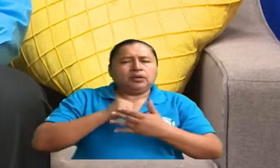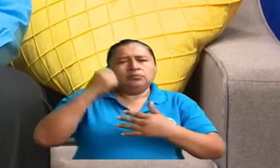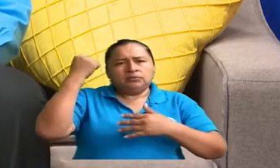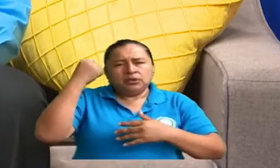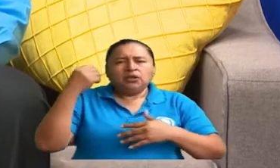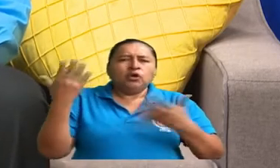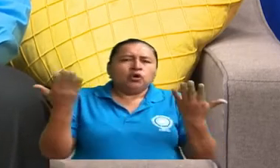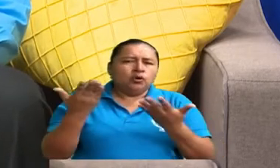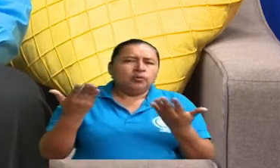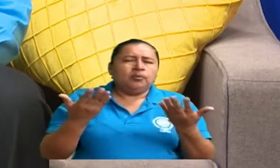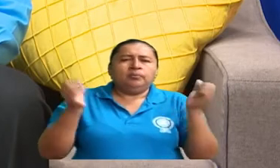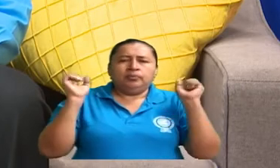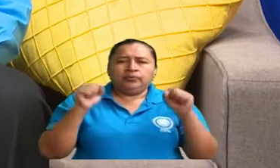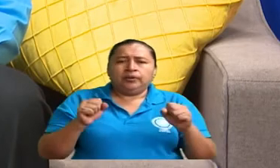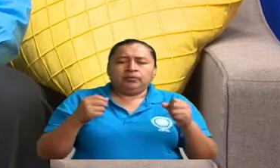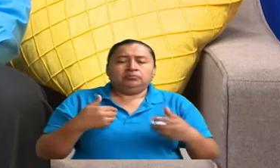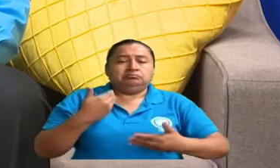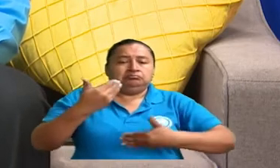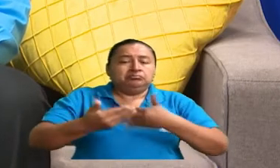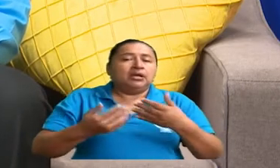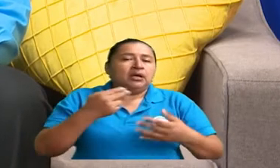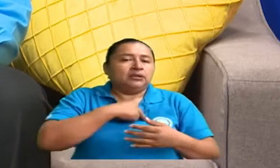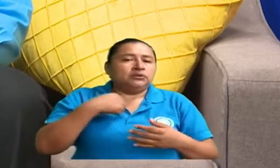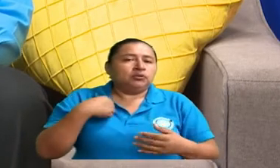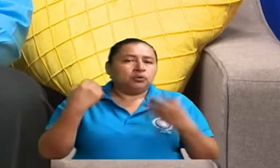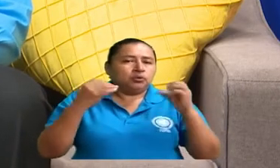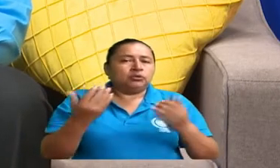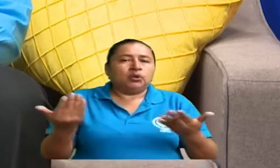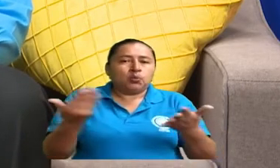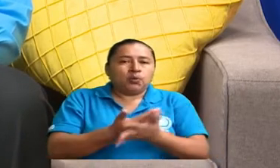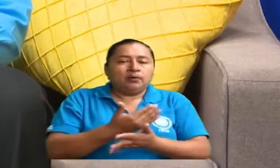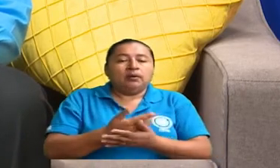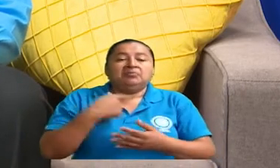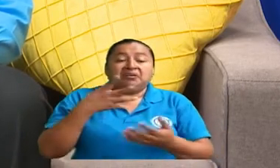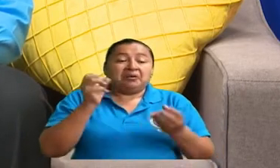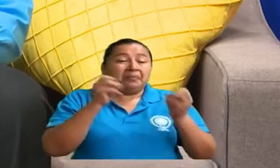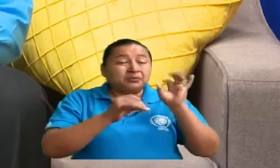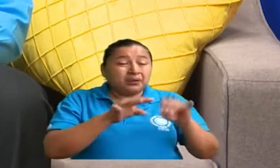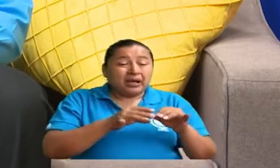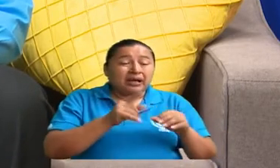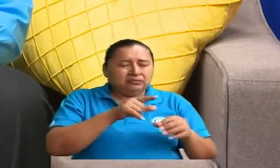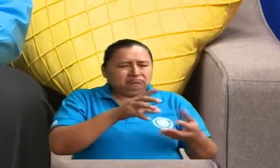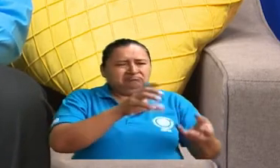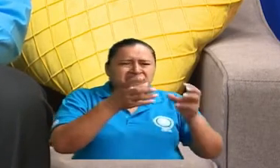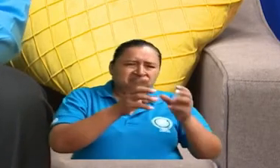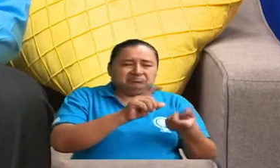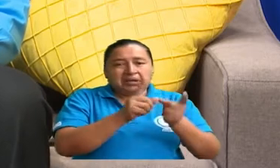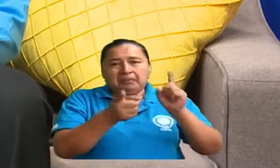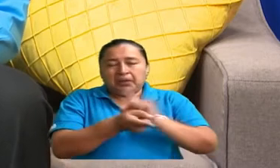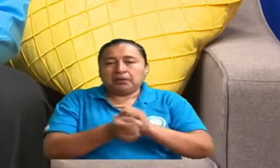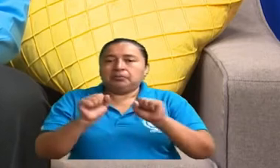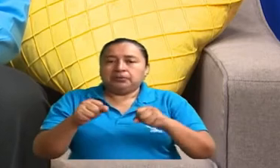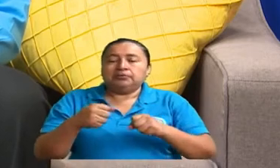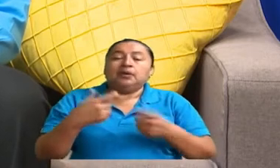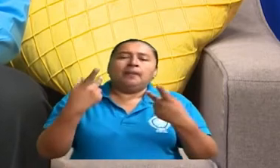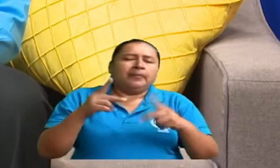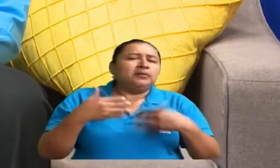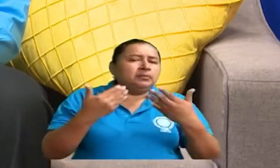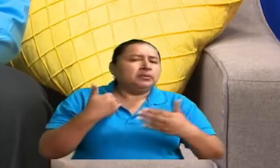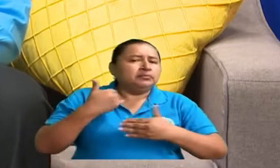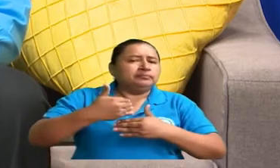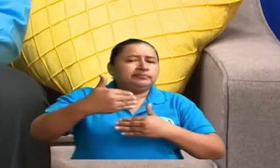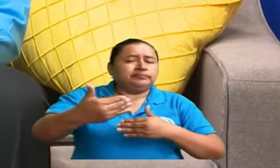ir dando vida útil a lo que tradicionalmente llamamos desecho. Pero también aunado a ello, pues también conocemos los avances obtenidos